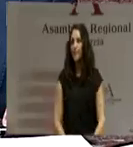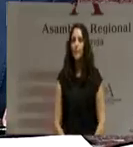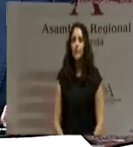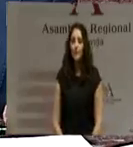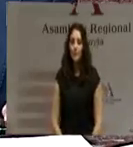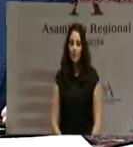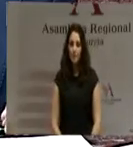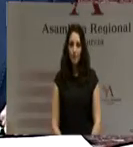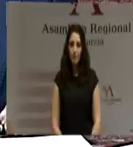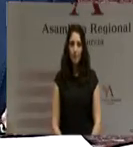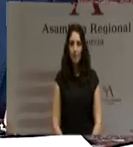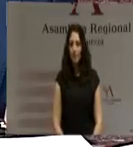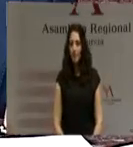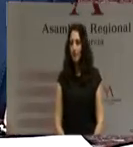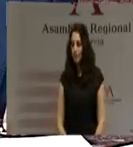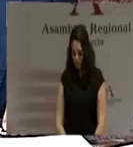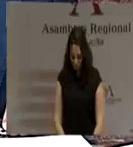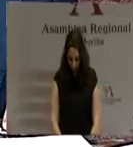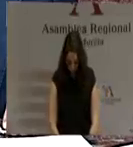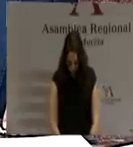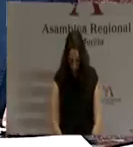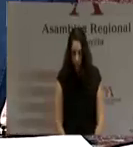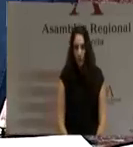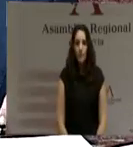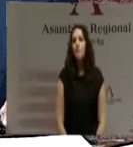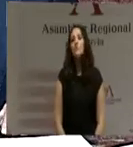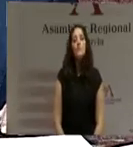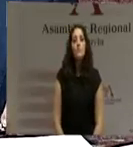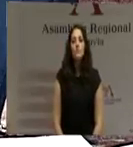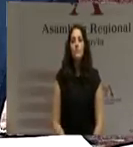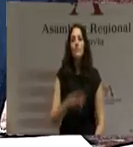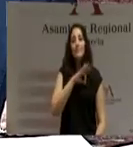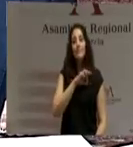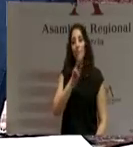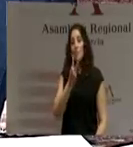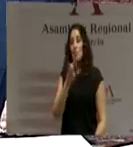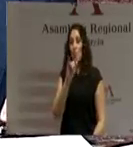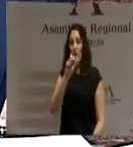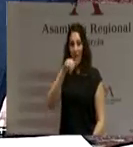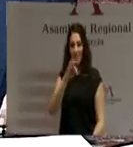Señor Pujante, su turno.